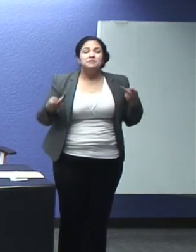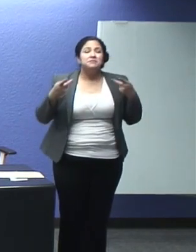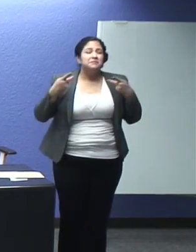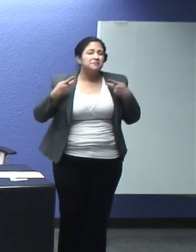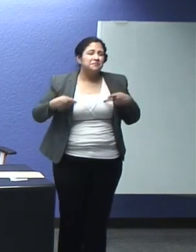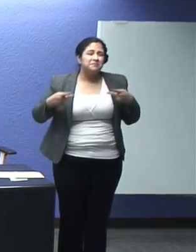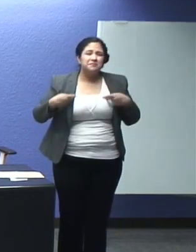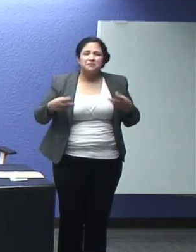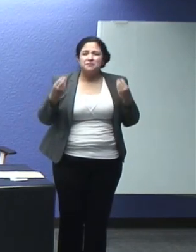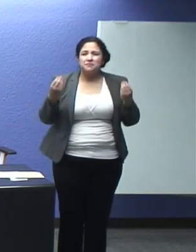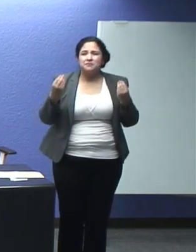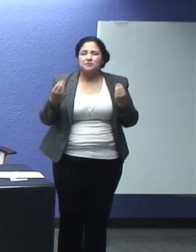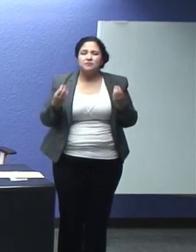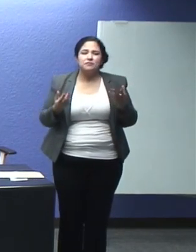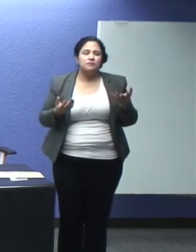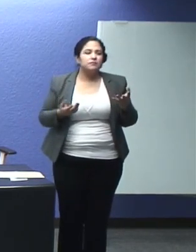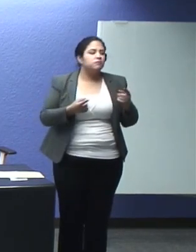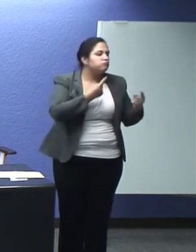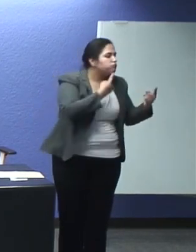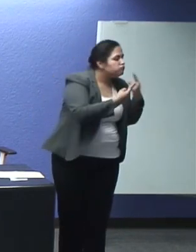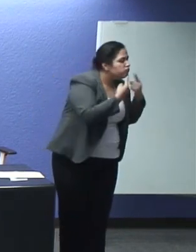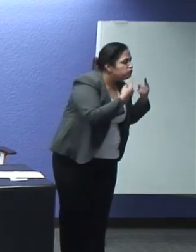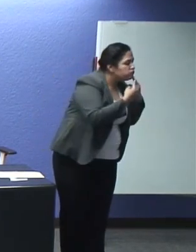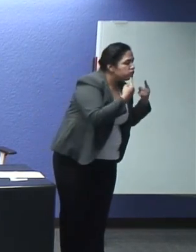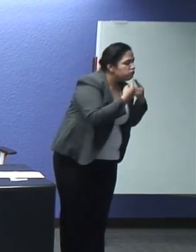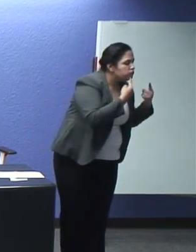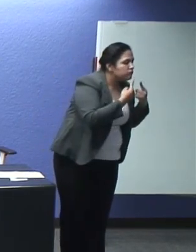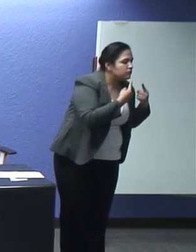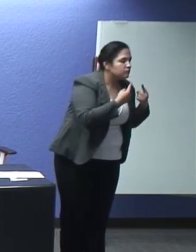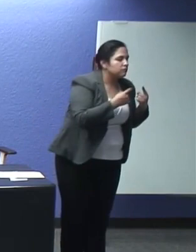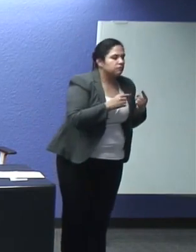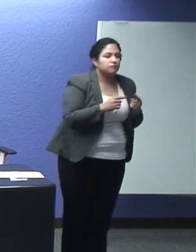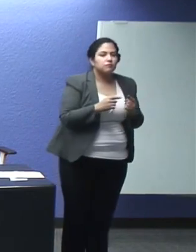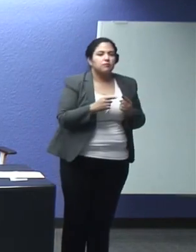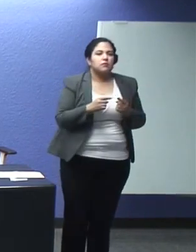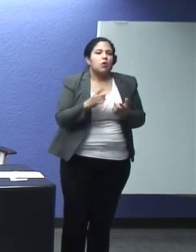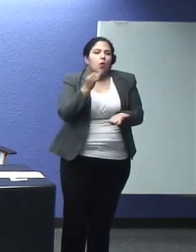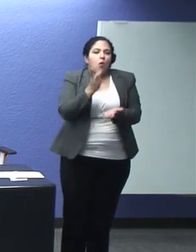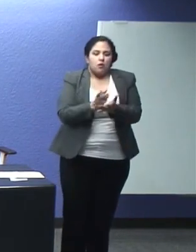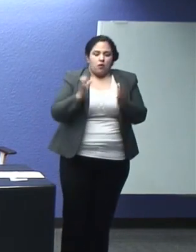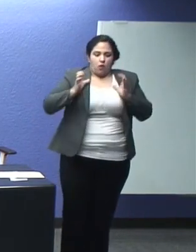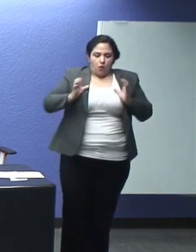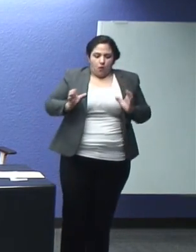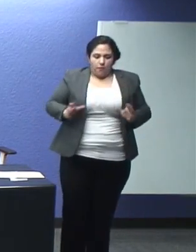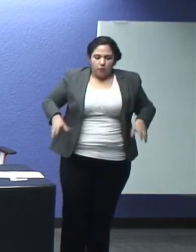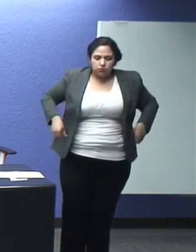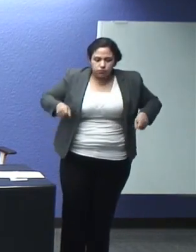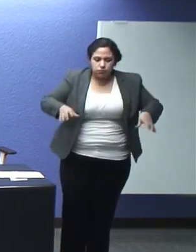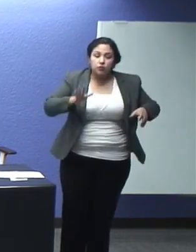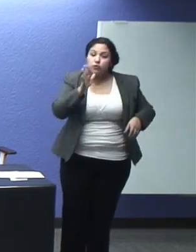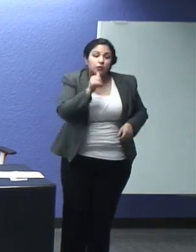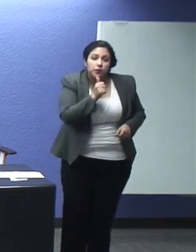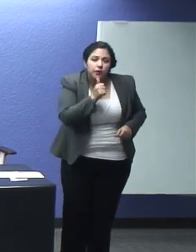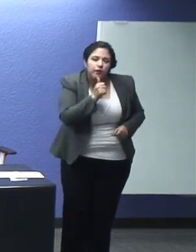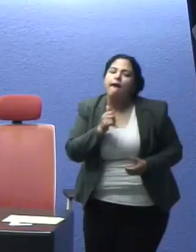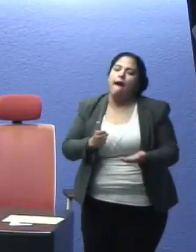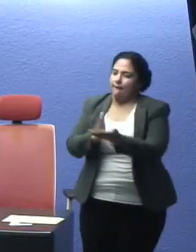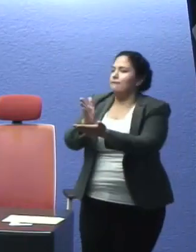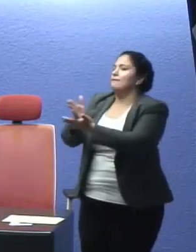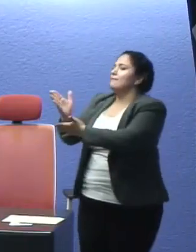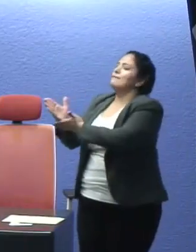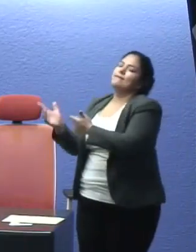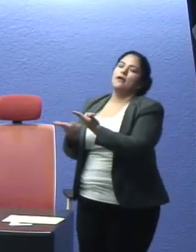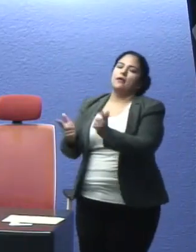ocasiones sí se quedan como en esta parte de la accesibilidad física, única y exclusivamente, cuando en el entorno urbano pues